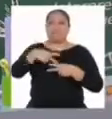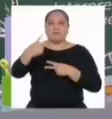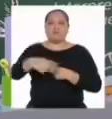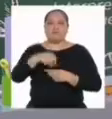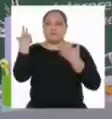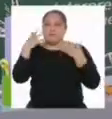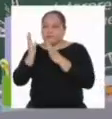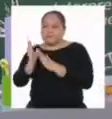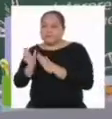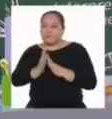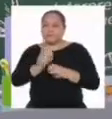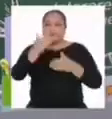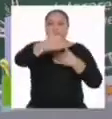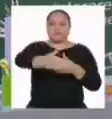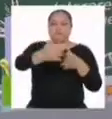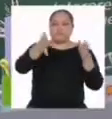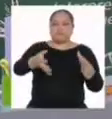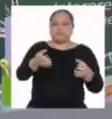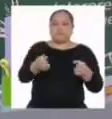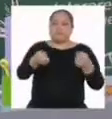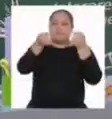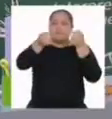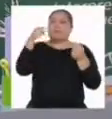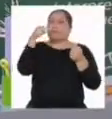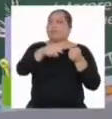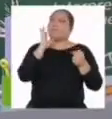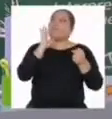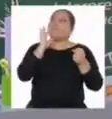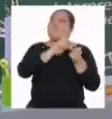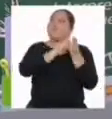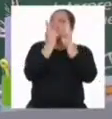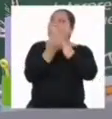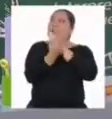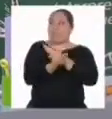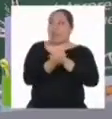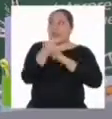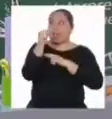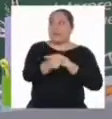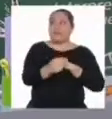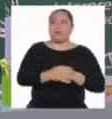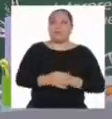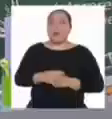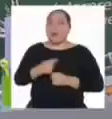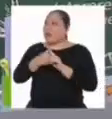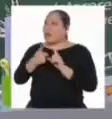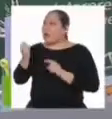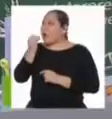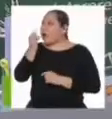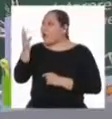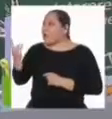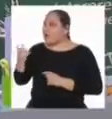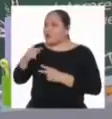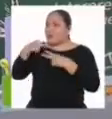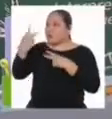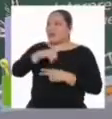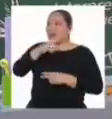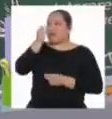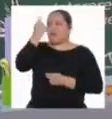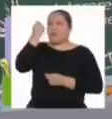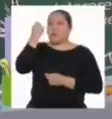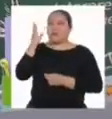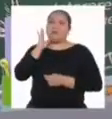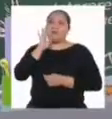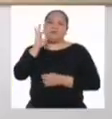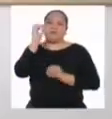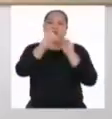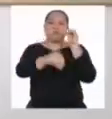habían organizado para implementar un contenedor de reciclaje y se dieron con la sorpresa de que algunos no comprendían lo que eran y comenzaron a